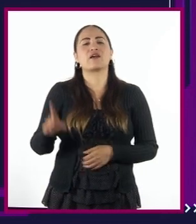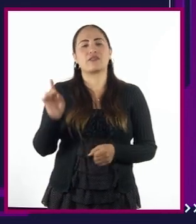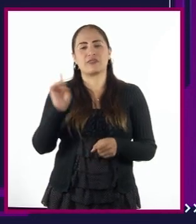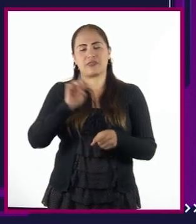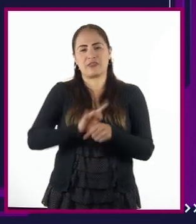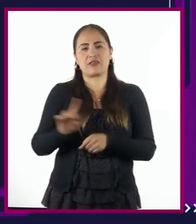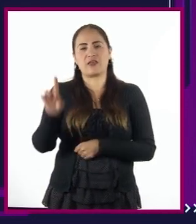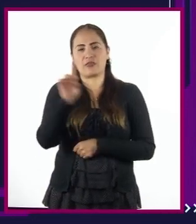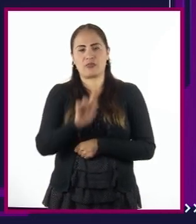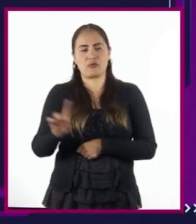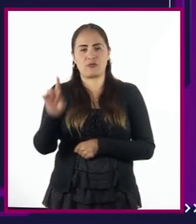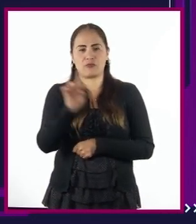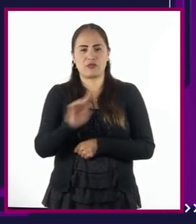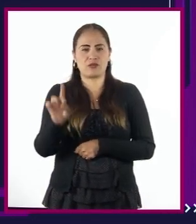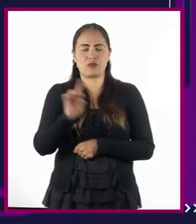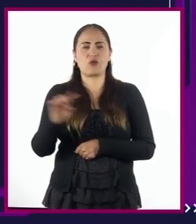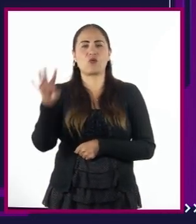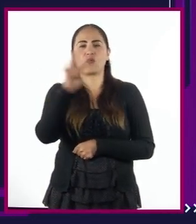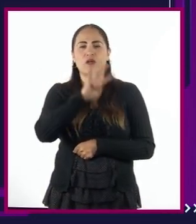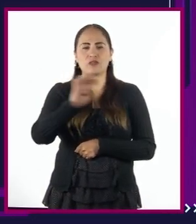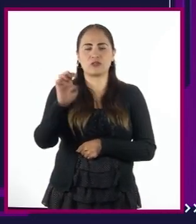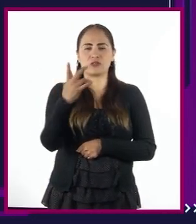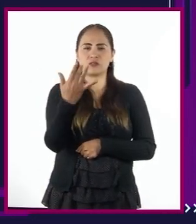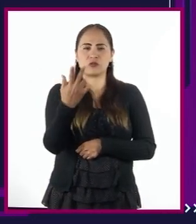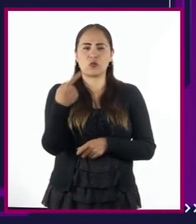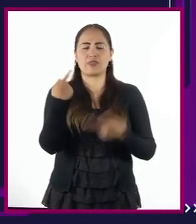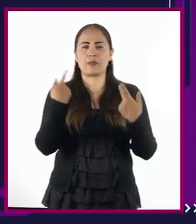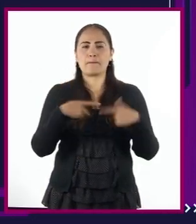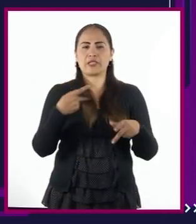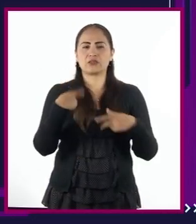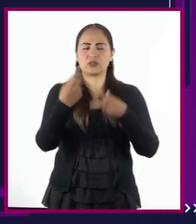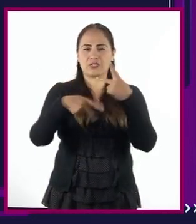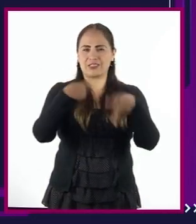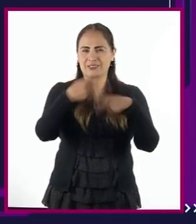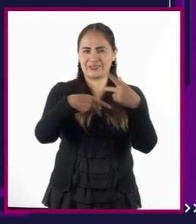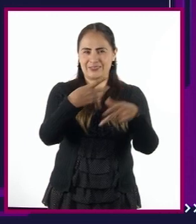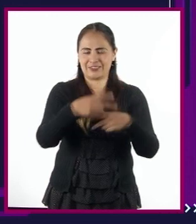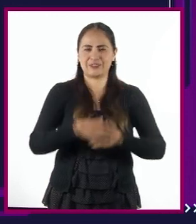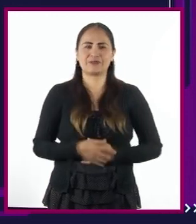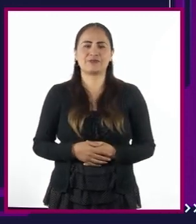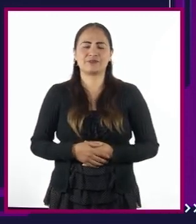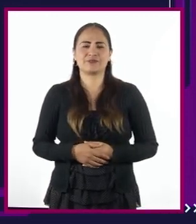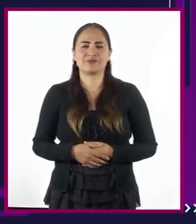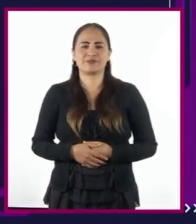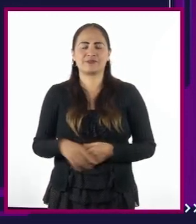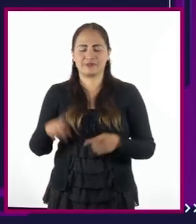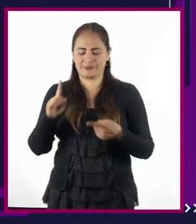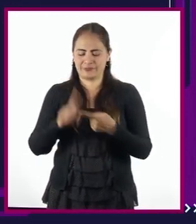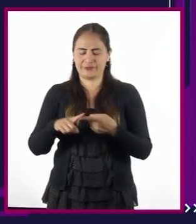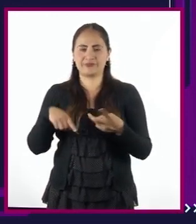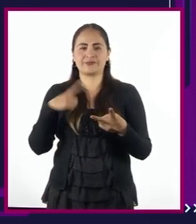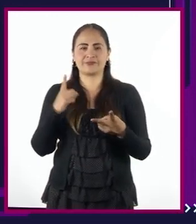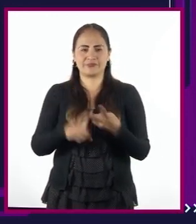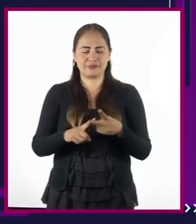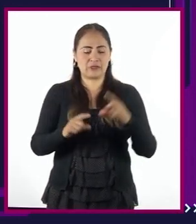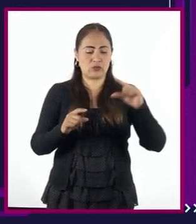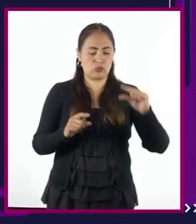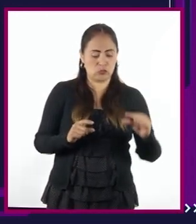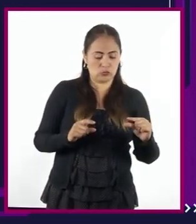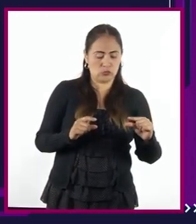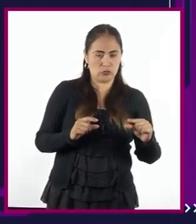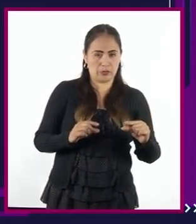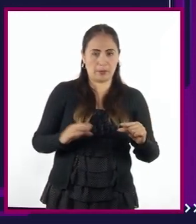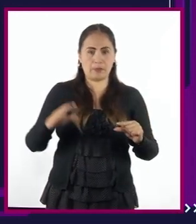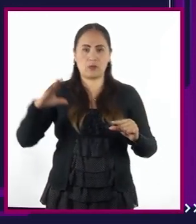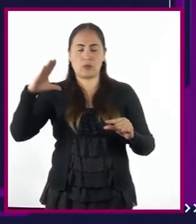domingo con 450 personas. ¿Cuál es la diferencia entre la menor y